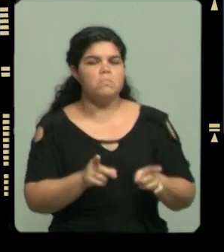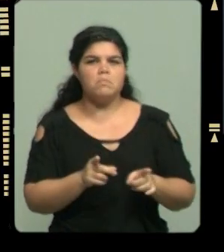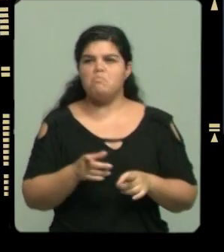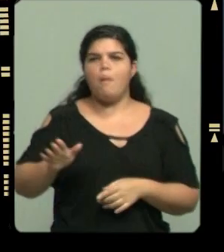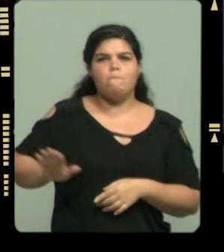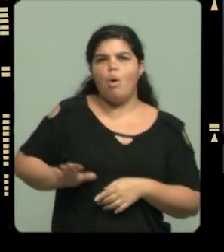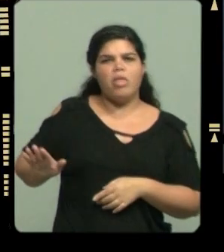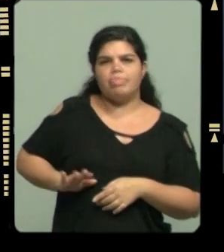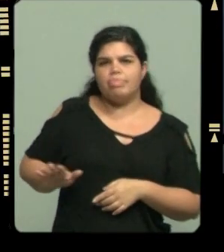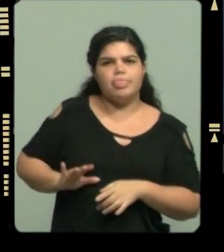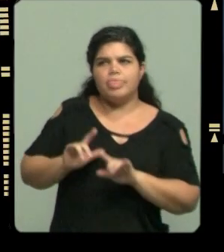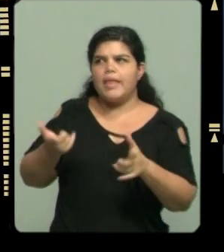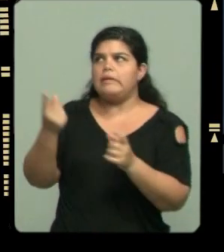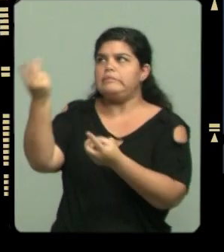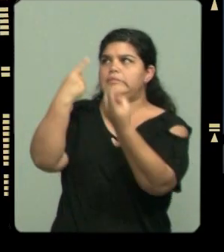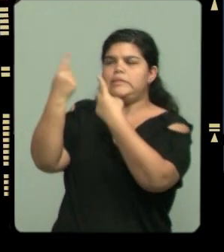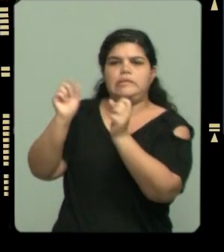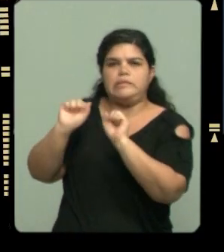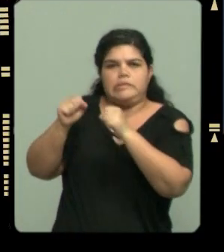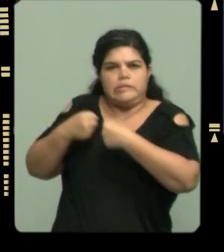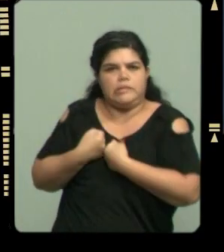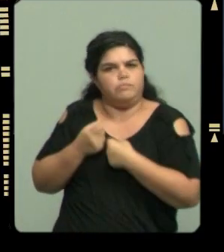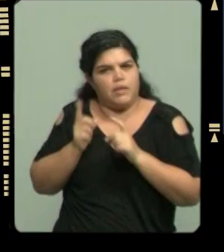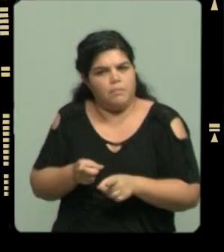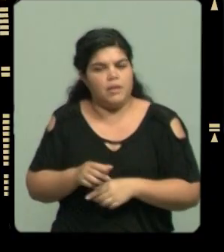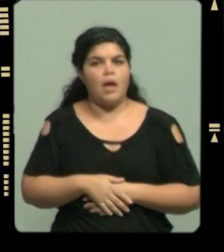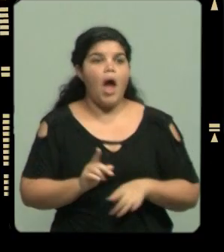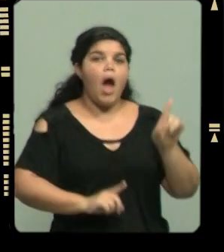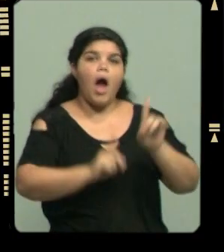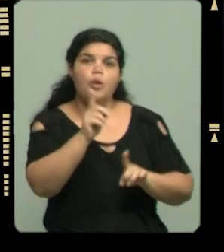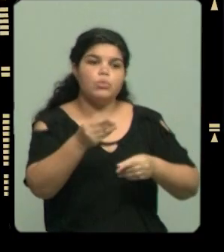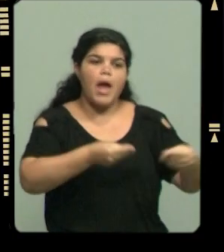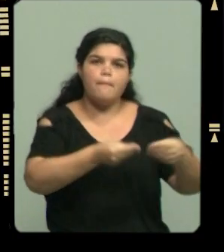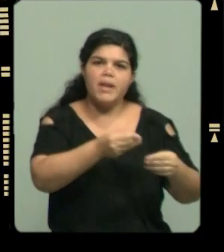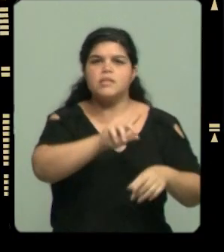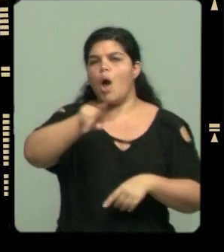por ahí en ese liderazgo que sigue existiendo en algunos lugares. Hay otros países y